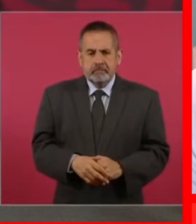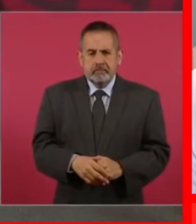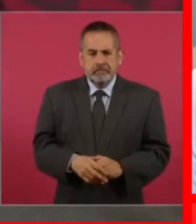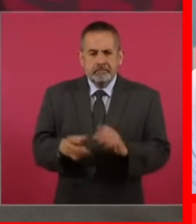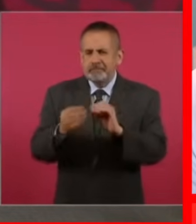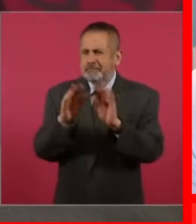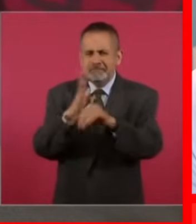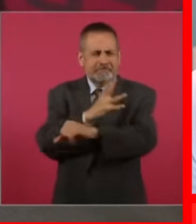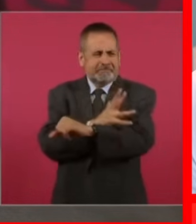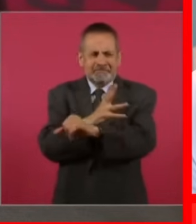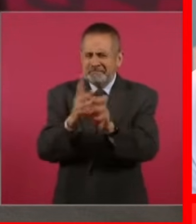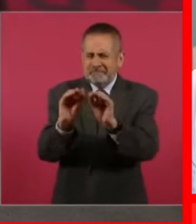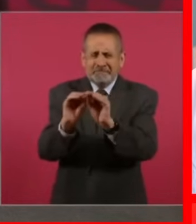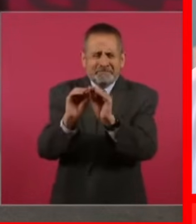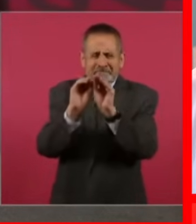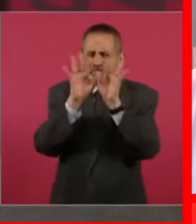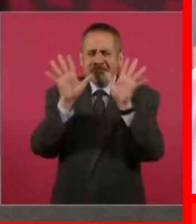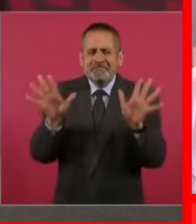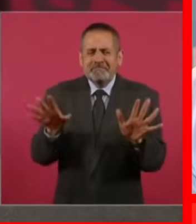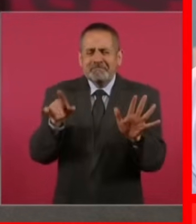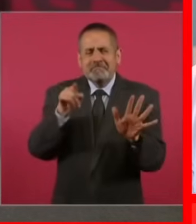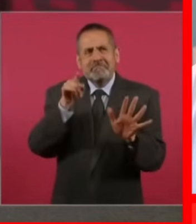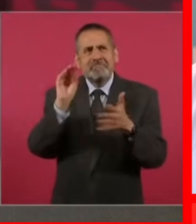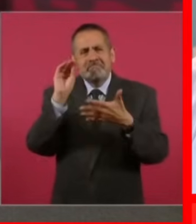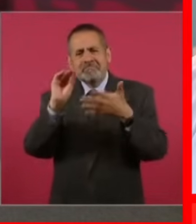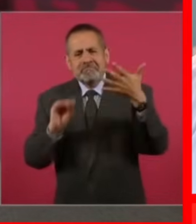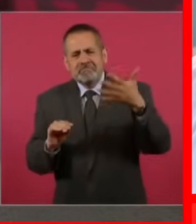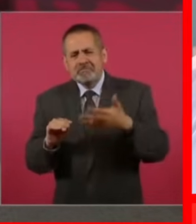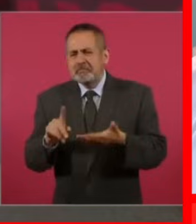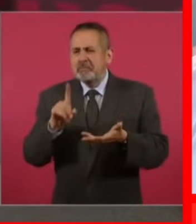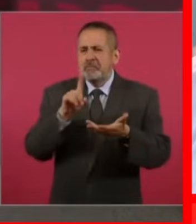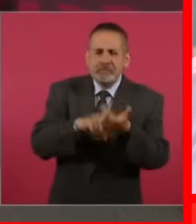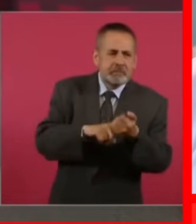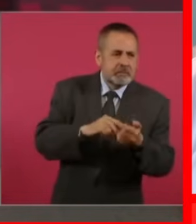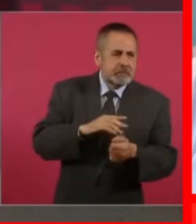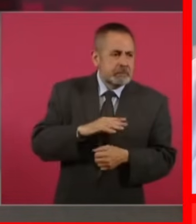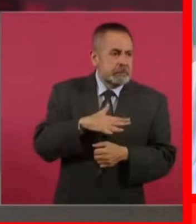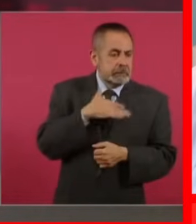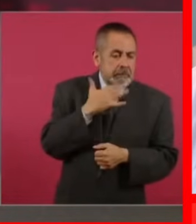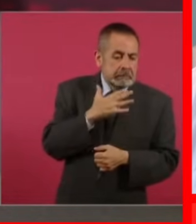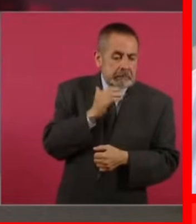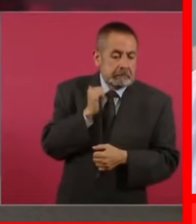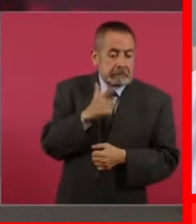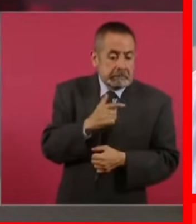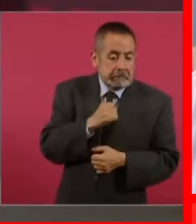completamente transparente. No hubo